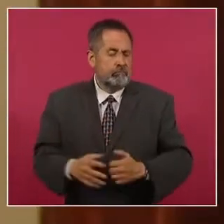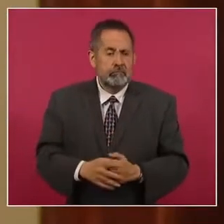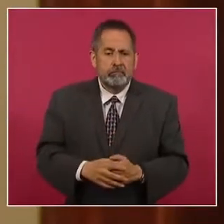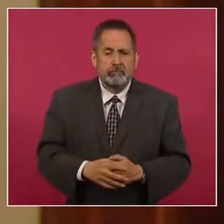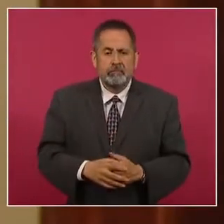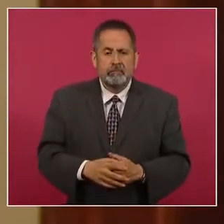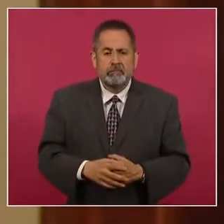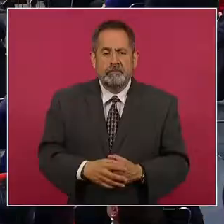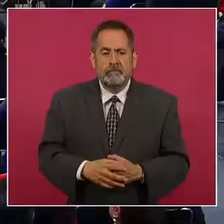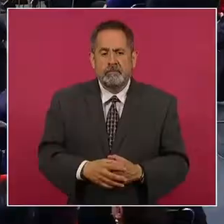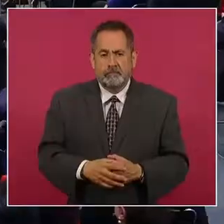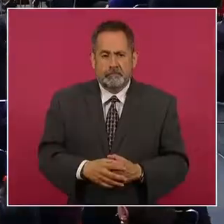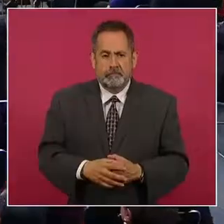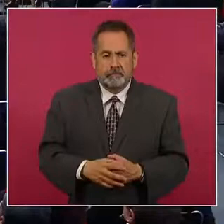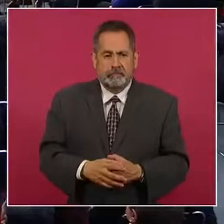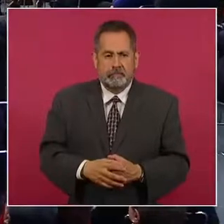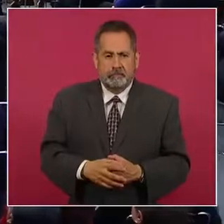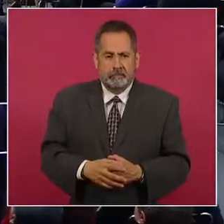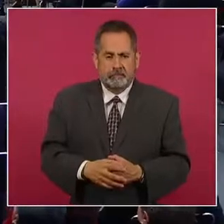Ellos